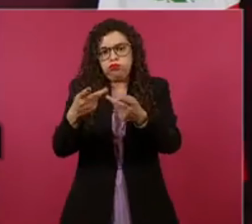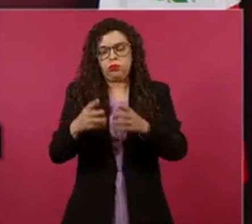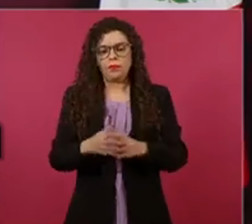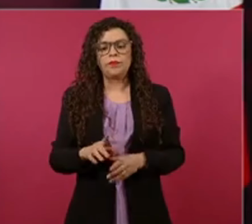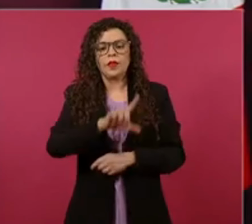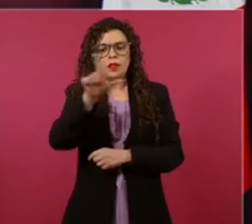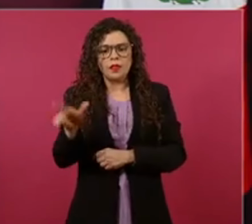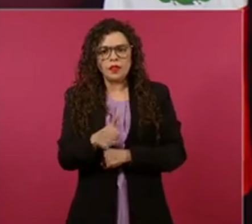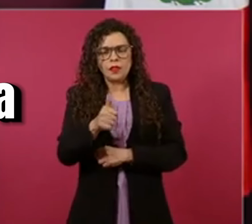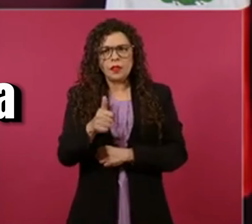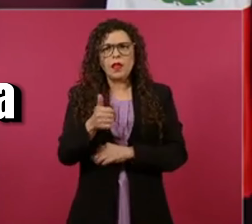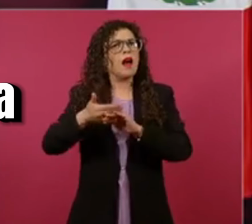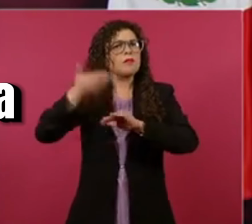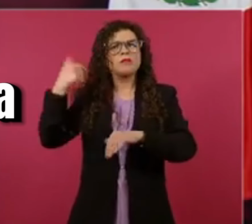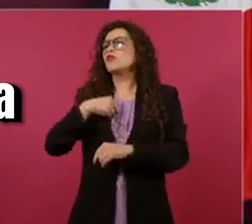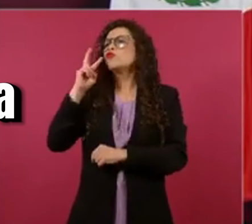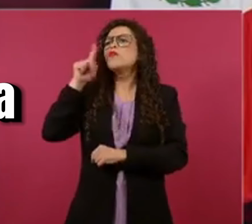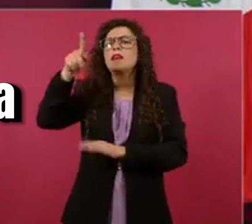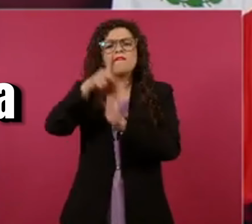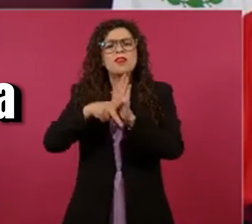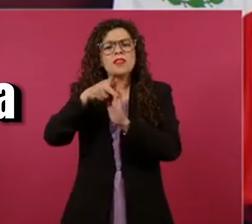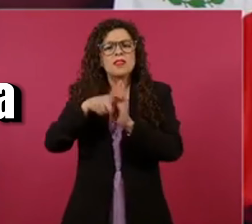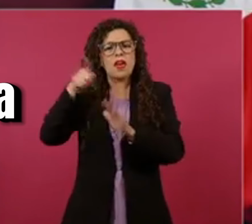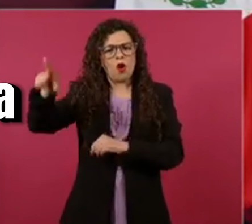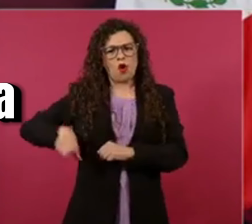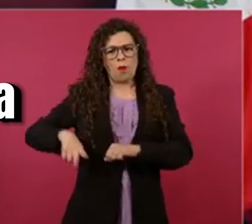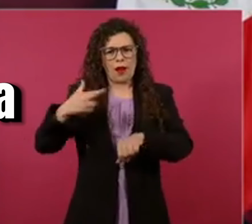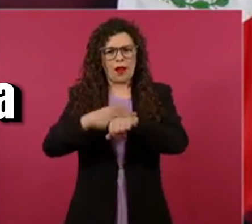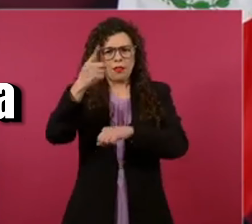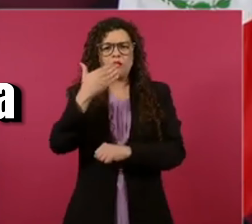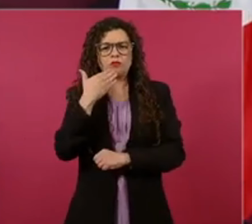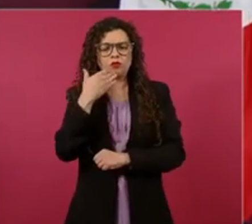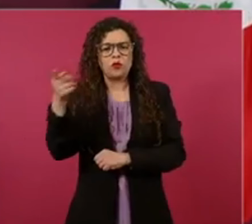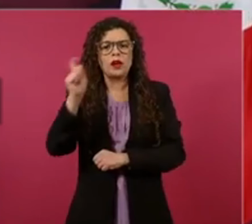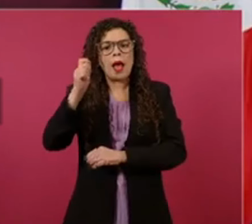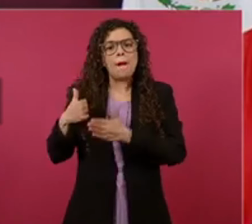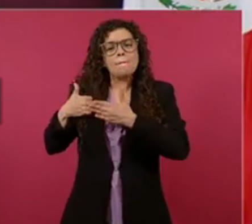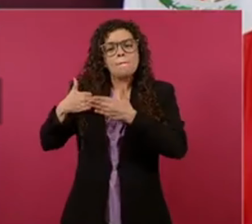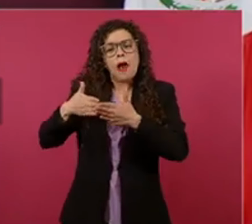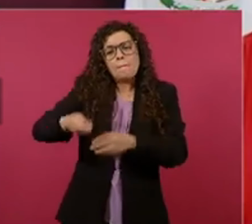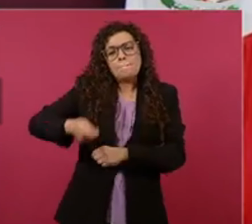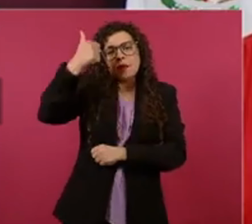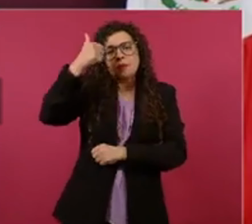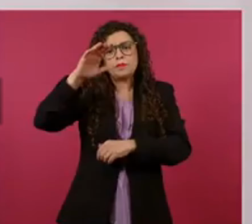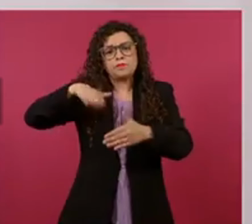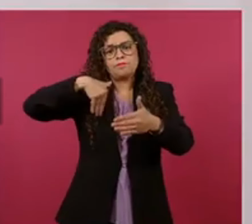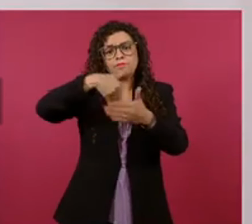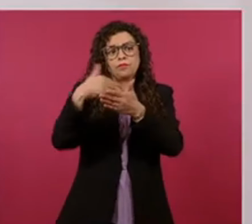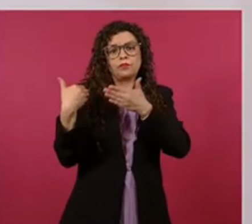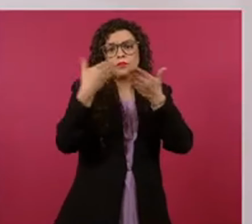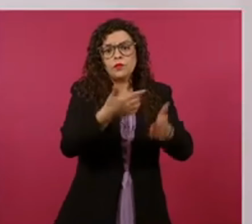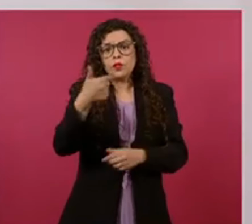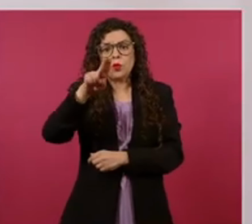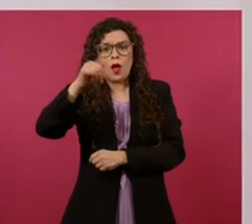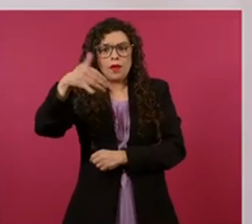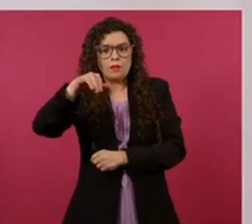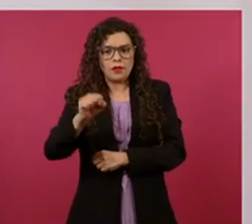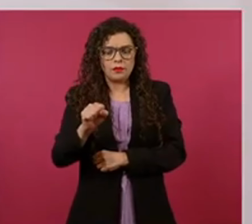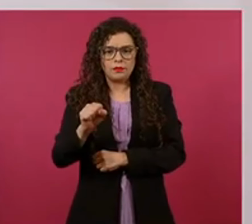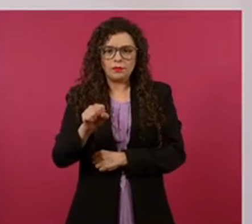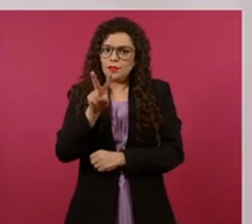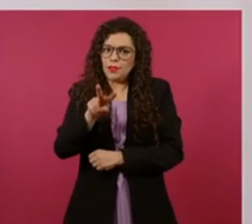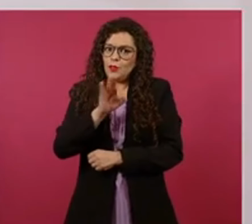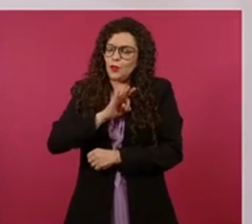del gobernador de Sonora de un primer barco que va a llegar a Guaymas lo felicitamos por eso, igual que al presidente, que es un